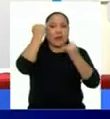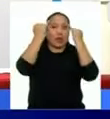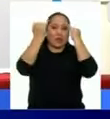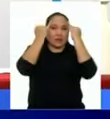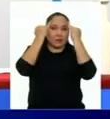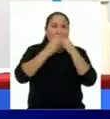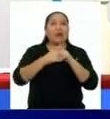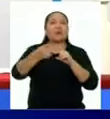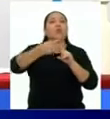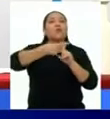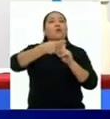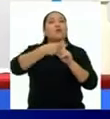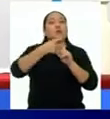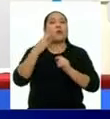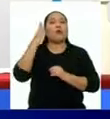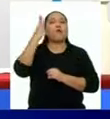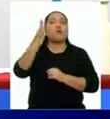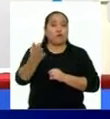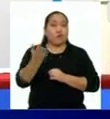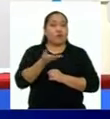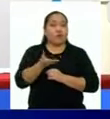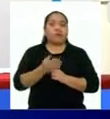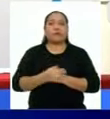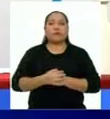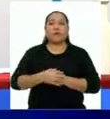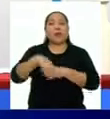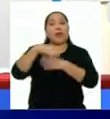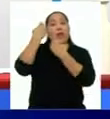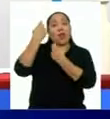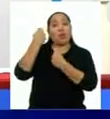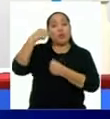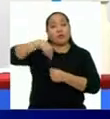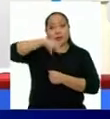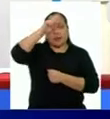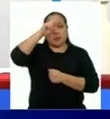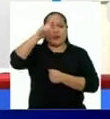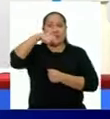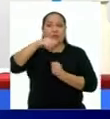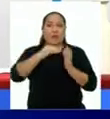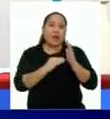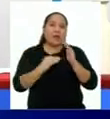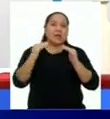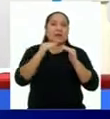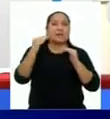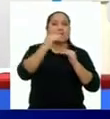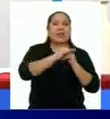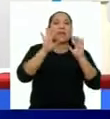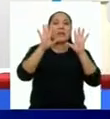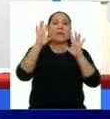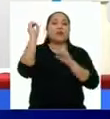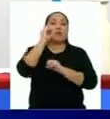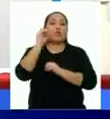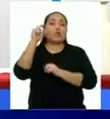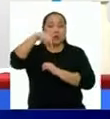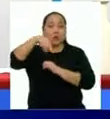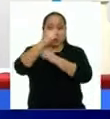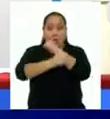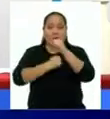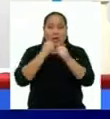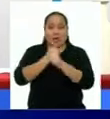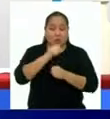son positivas respecto al futuro inmediato. La economía peruana debe crecer 10% este año, según